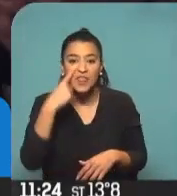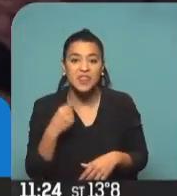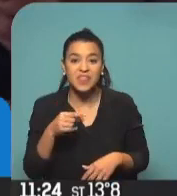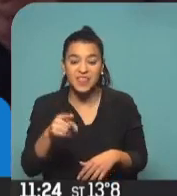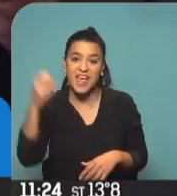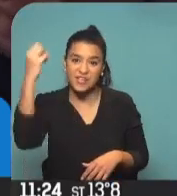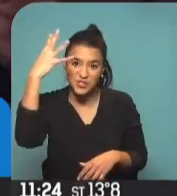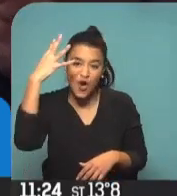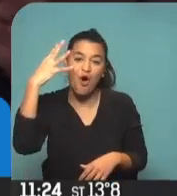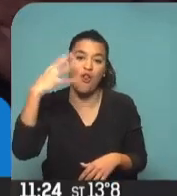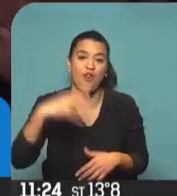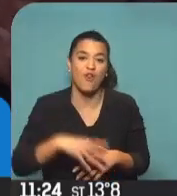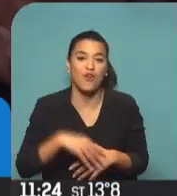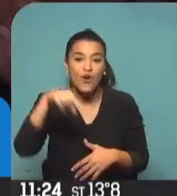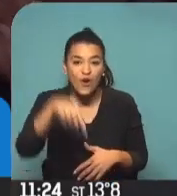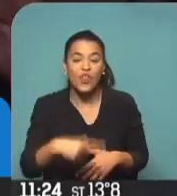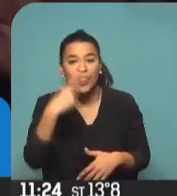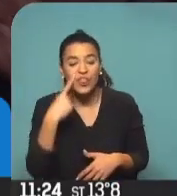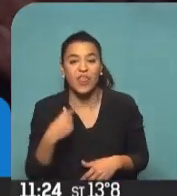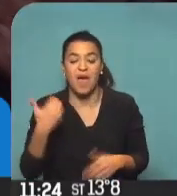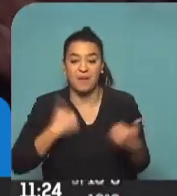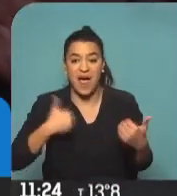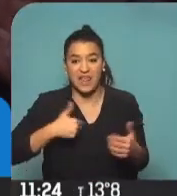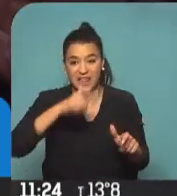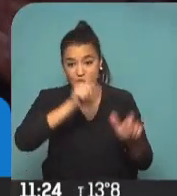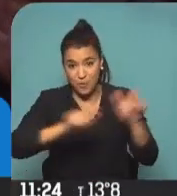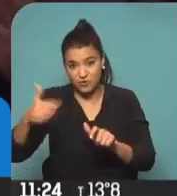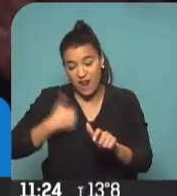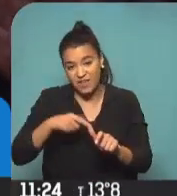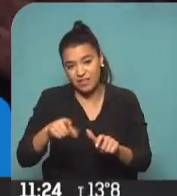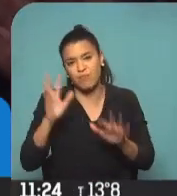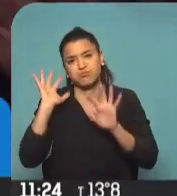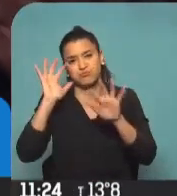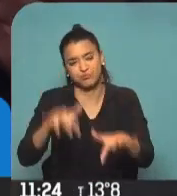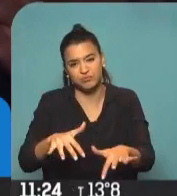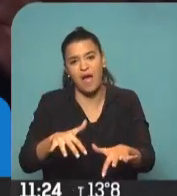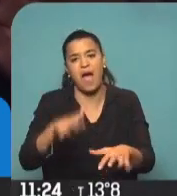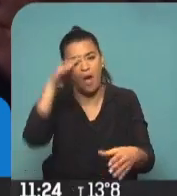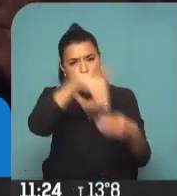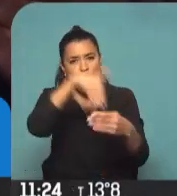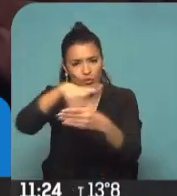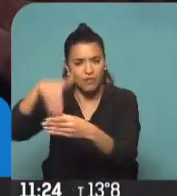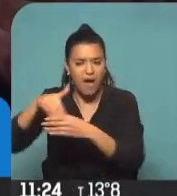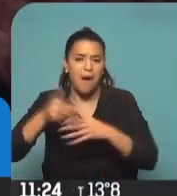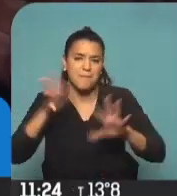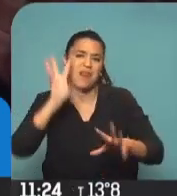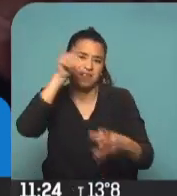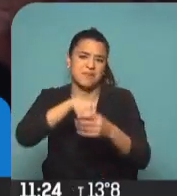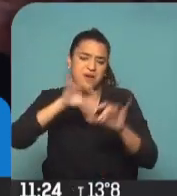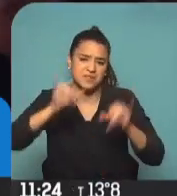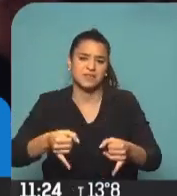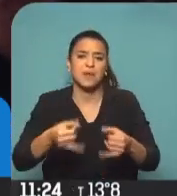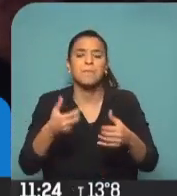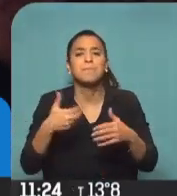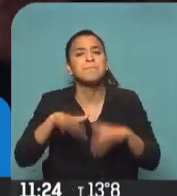un día de sol, un día donde además los argentinos masivamente van a salir a votar, a participar. Sobre